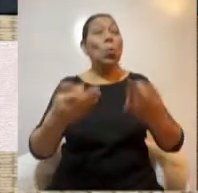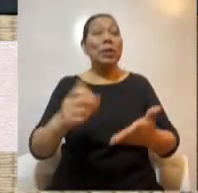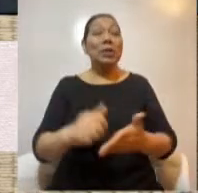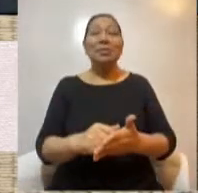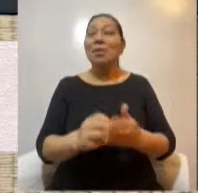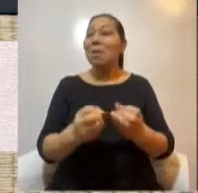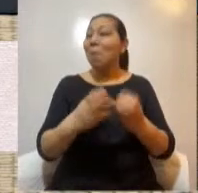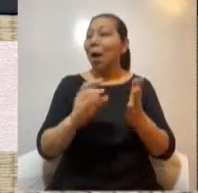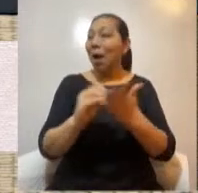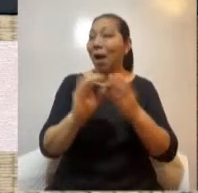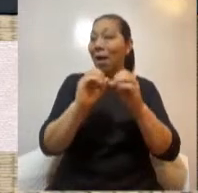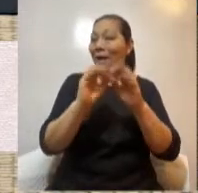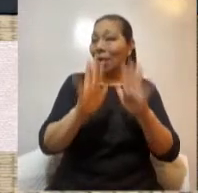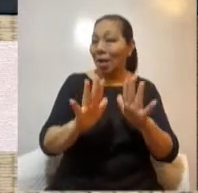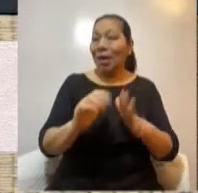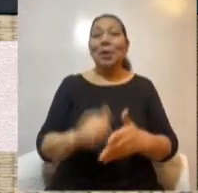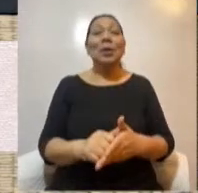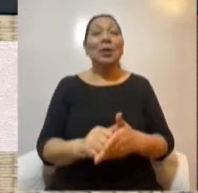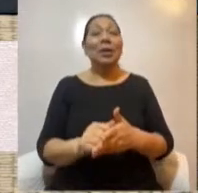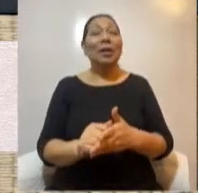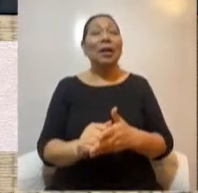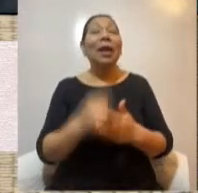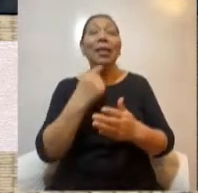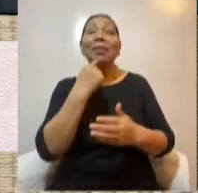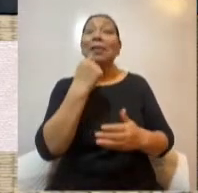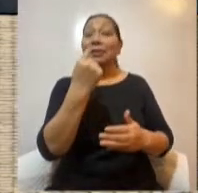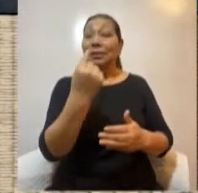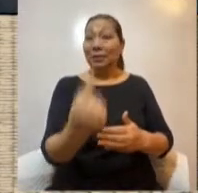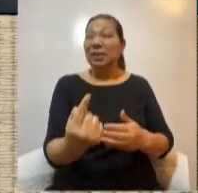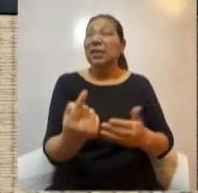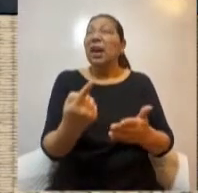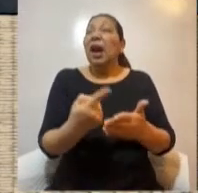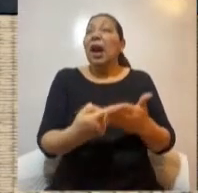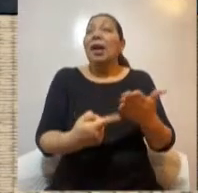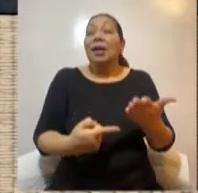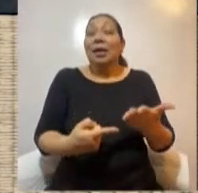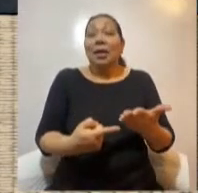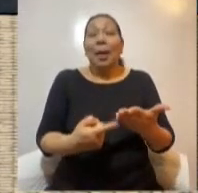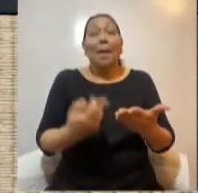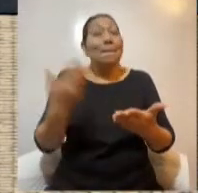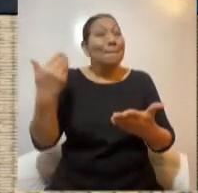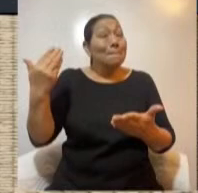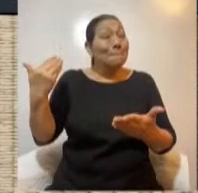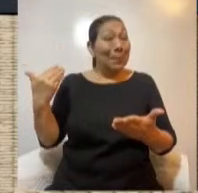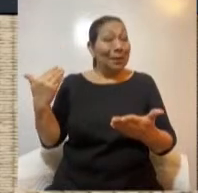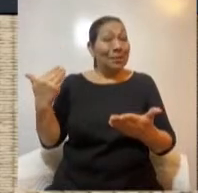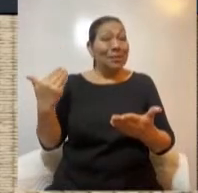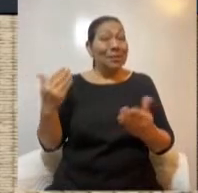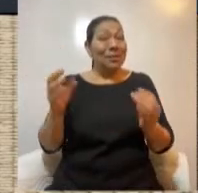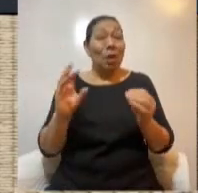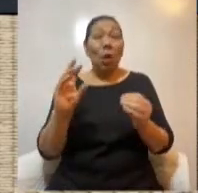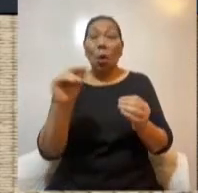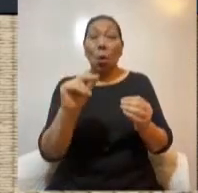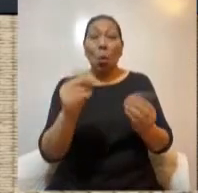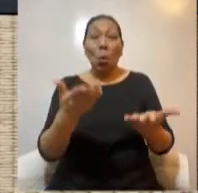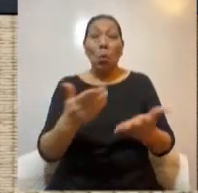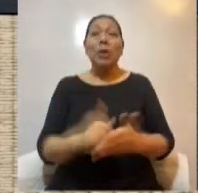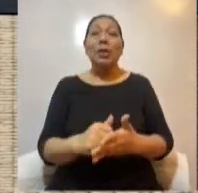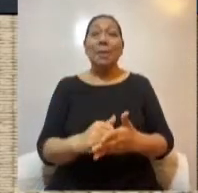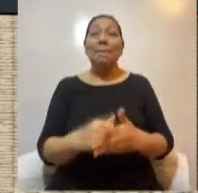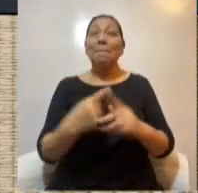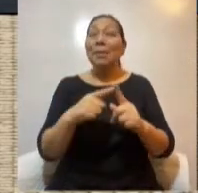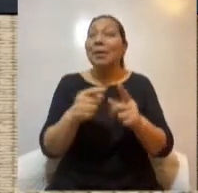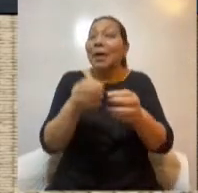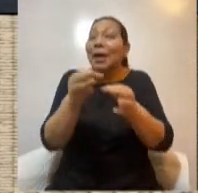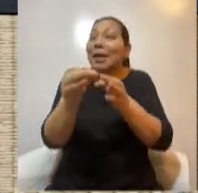sentencia es muy clara y muy expresa en señalar en qué decisiones del pasado se ha equivocado. Hace un